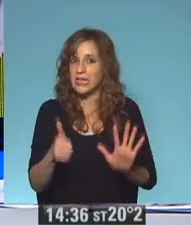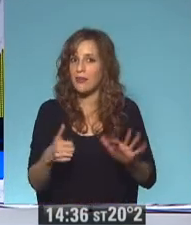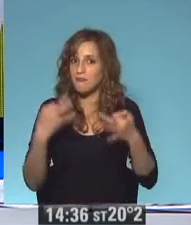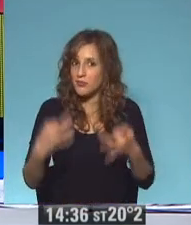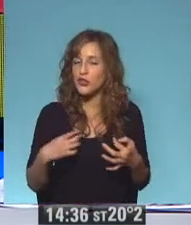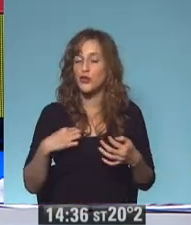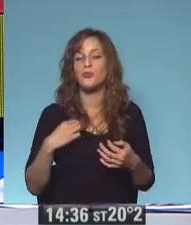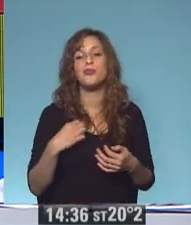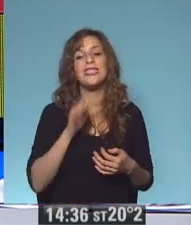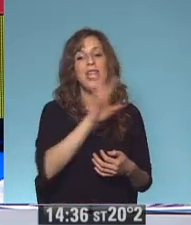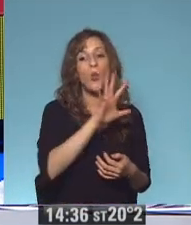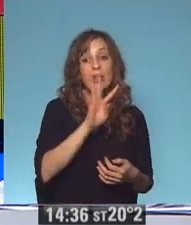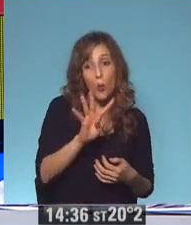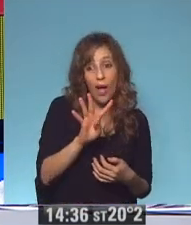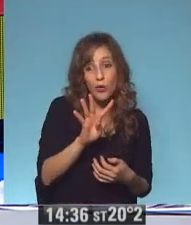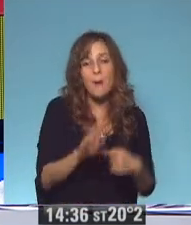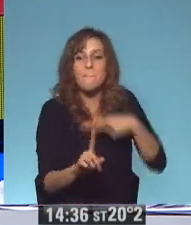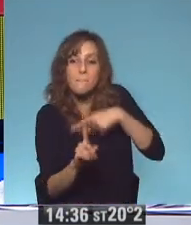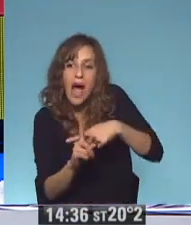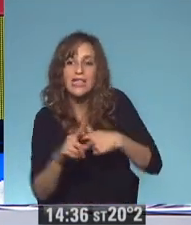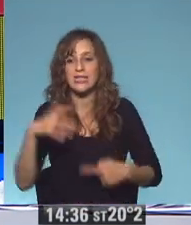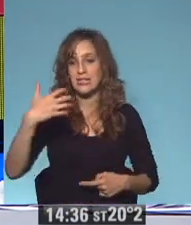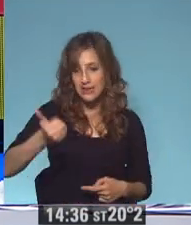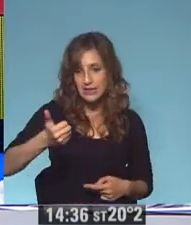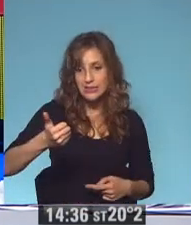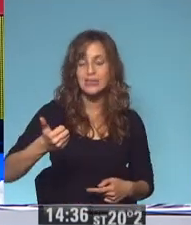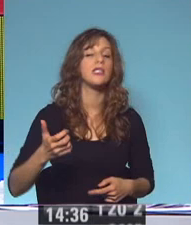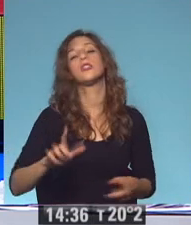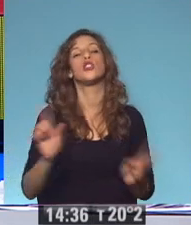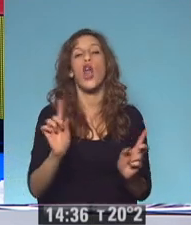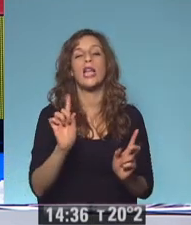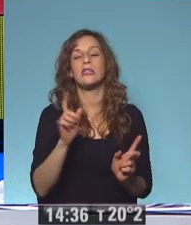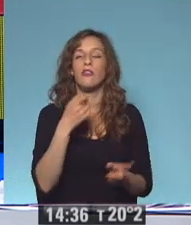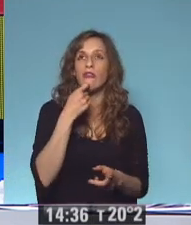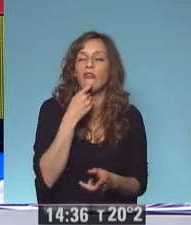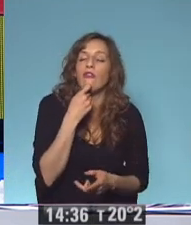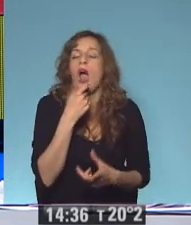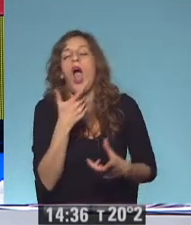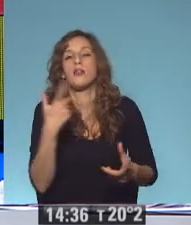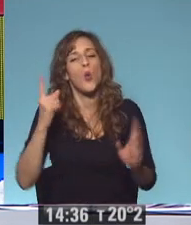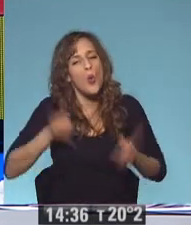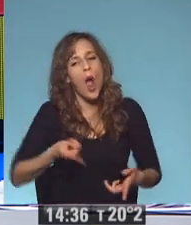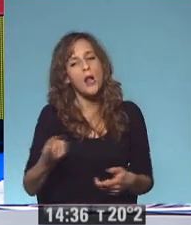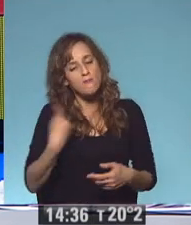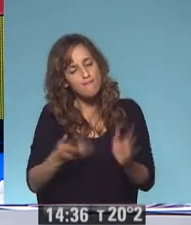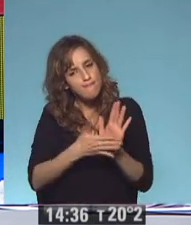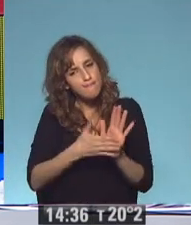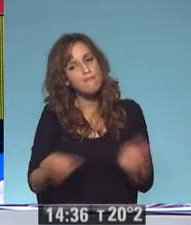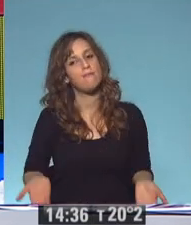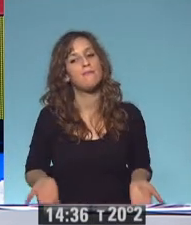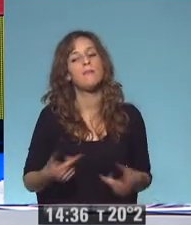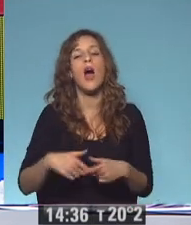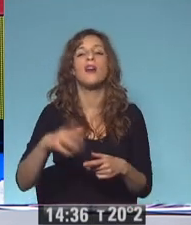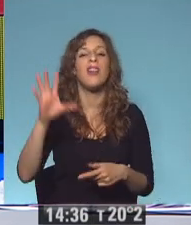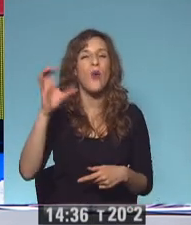al 54, seis. Sí. Sí. No es una cuenta tan fácil, pero la vamos a probar de hacer. Porque nosotros el otro día que estuvimos trabajando con